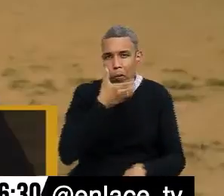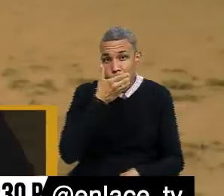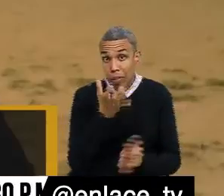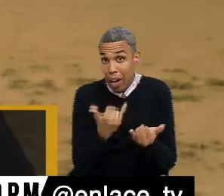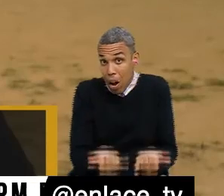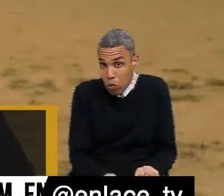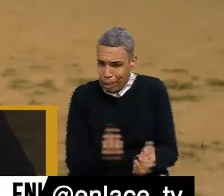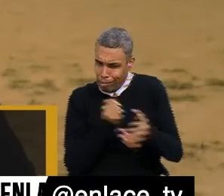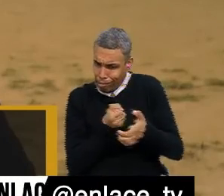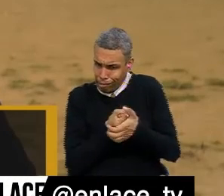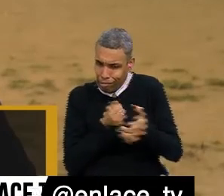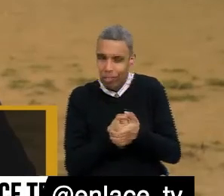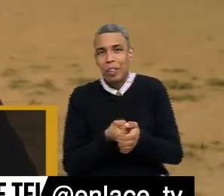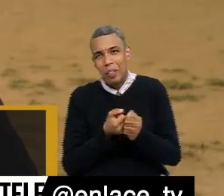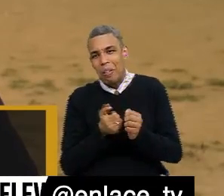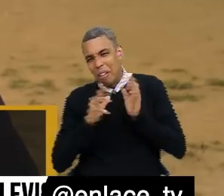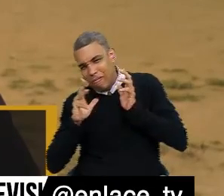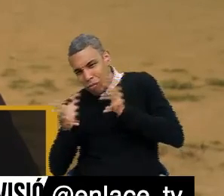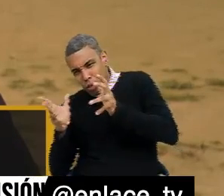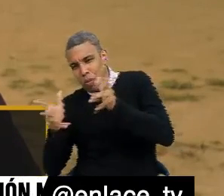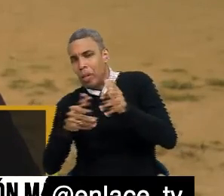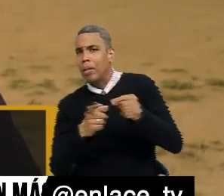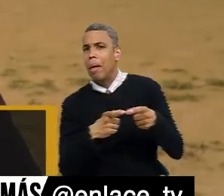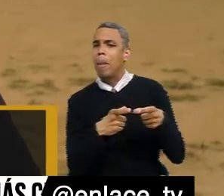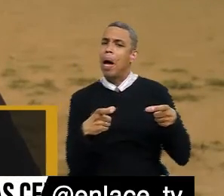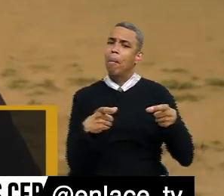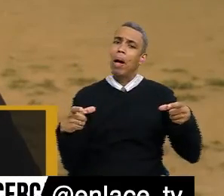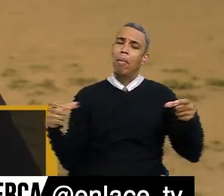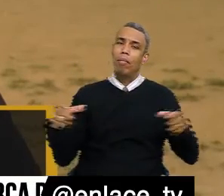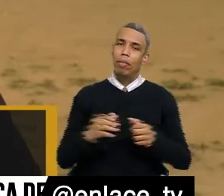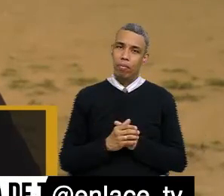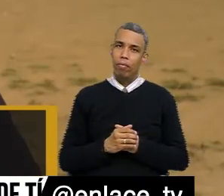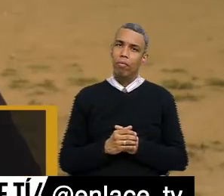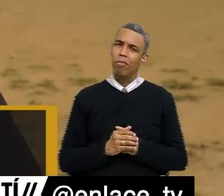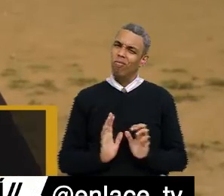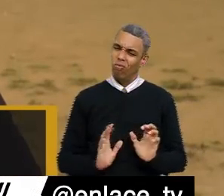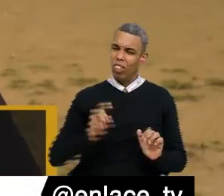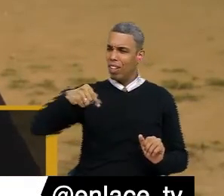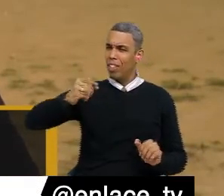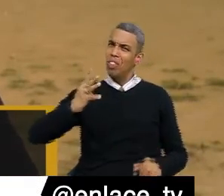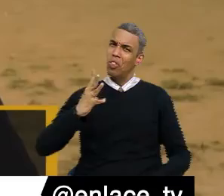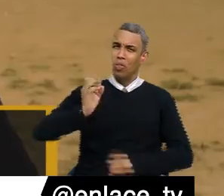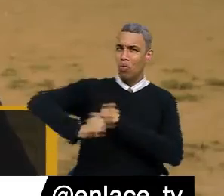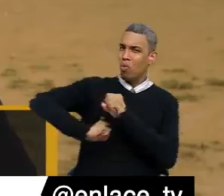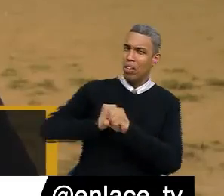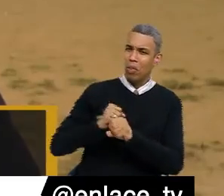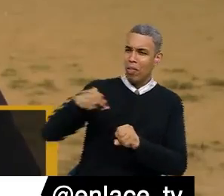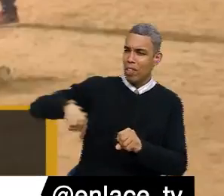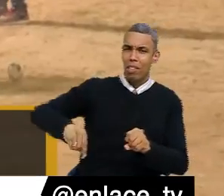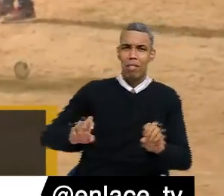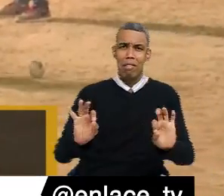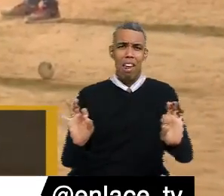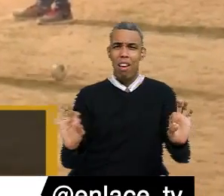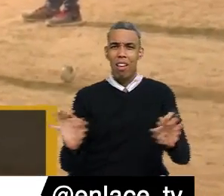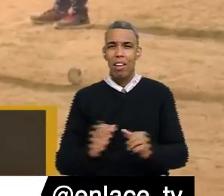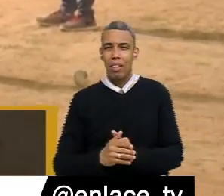había perdido, tengo entendido que tenían más de 4 años que no jugaban bola rápida y no había nadie quien